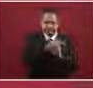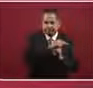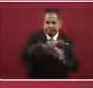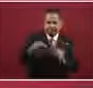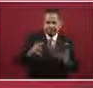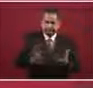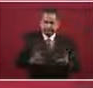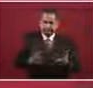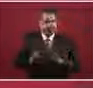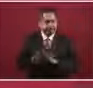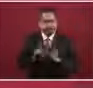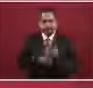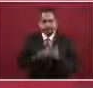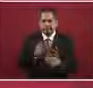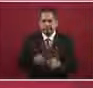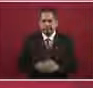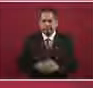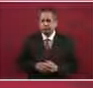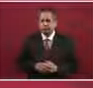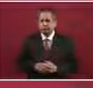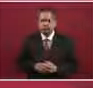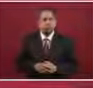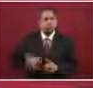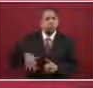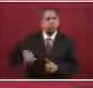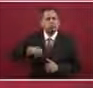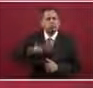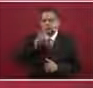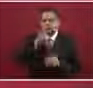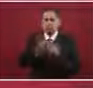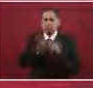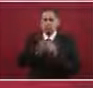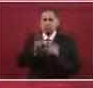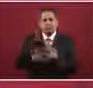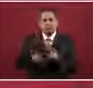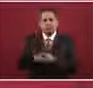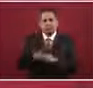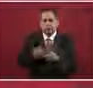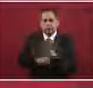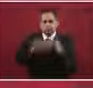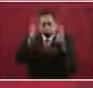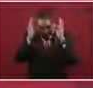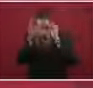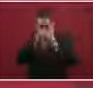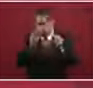es como lo que nosotros tenemos acá de aduanas